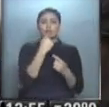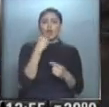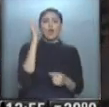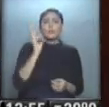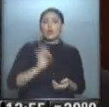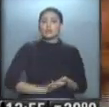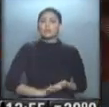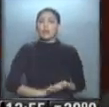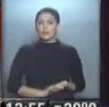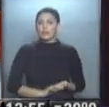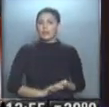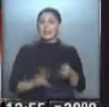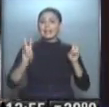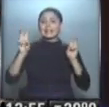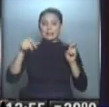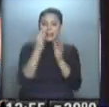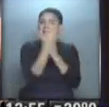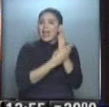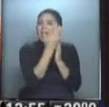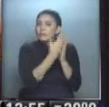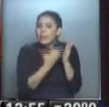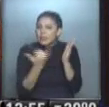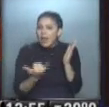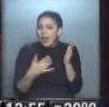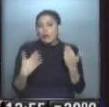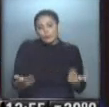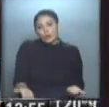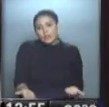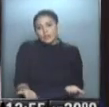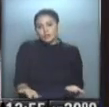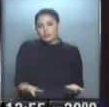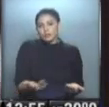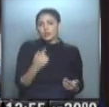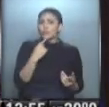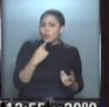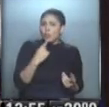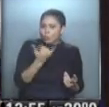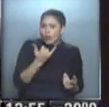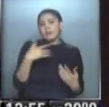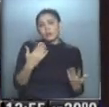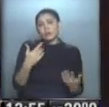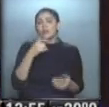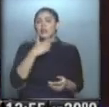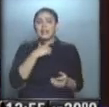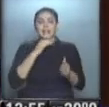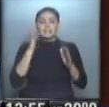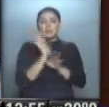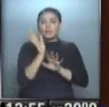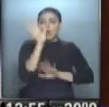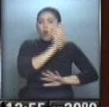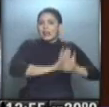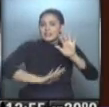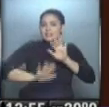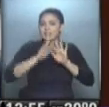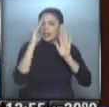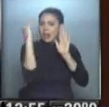relación a cuestiones que hay planteadas en el expediente, por eso hemos dedicado básicamente a ordenarlas y que